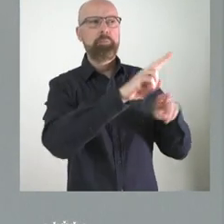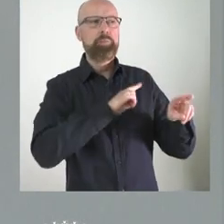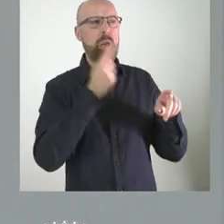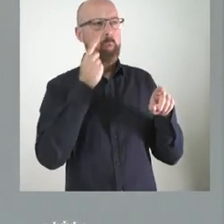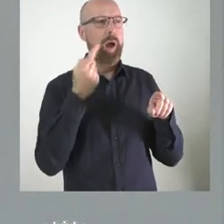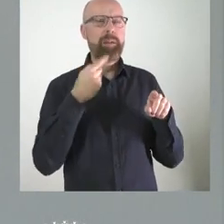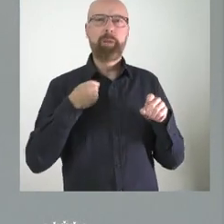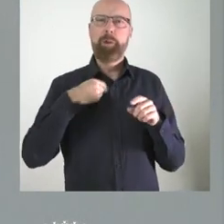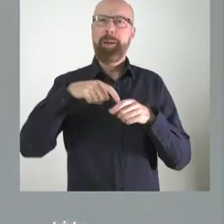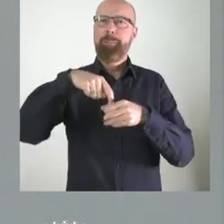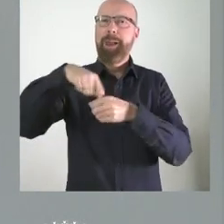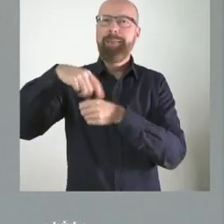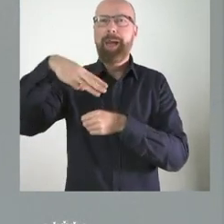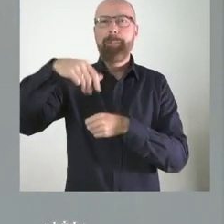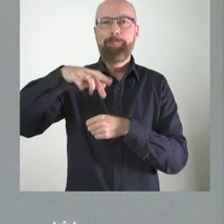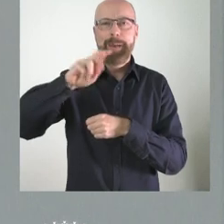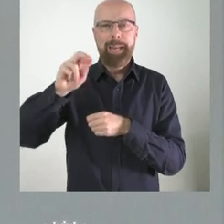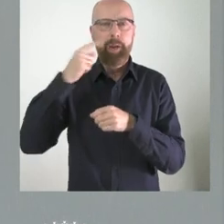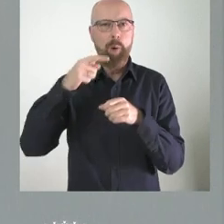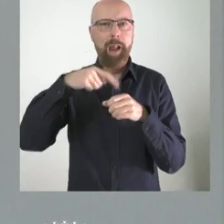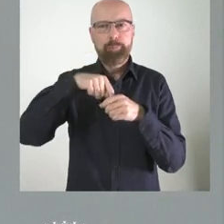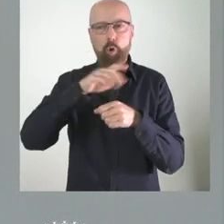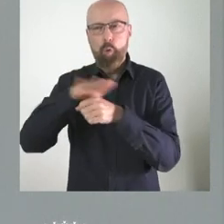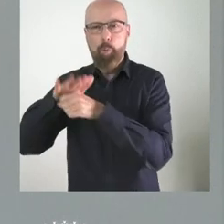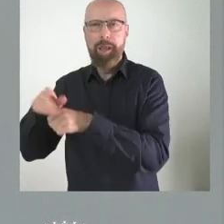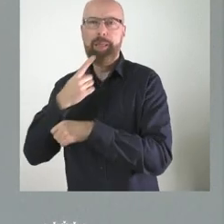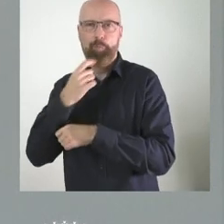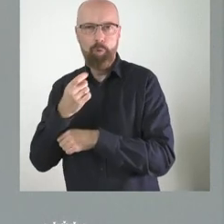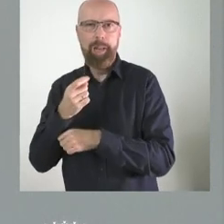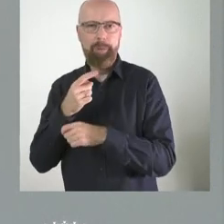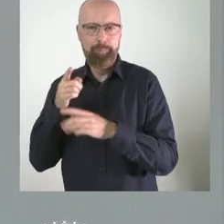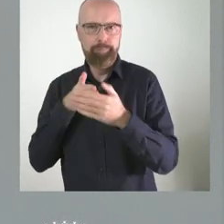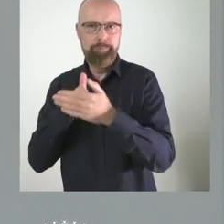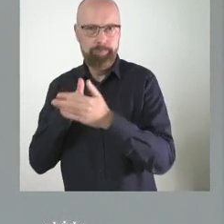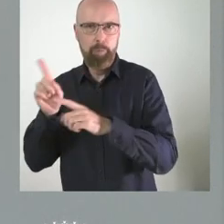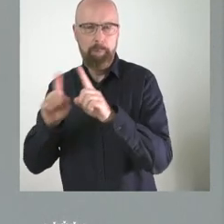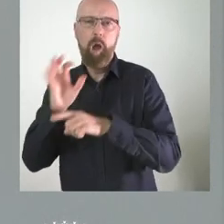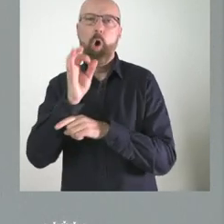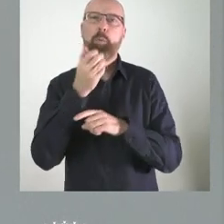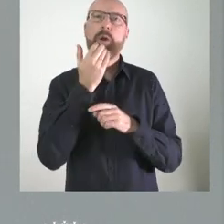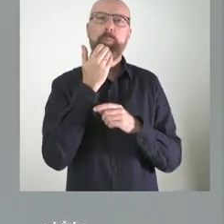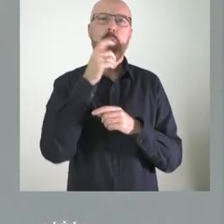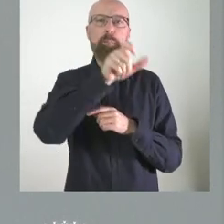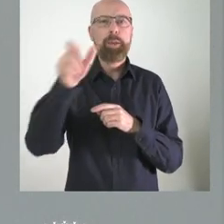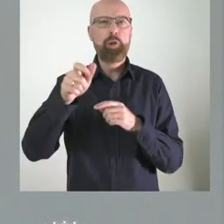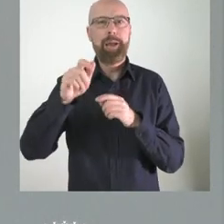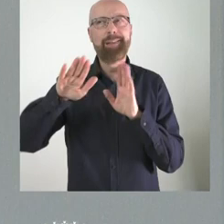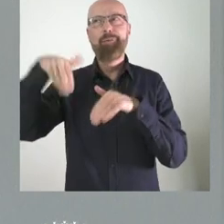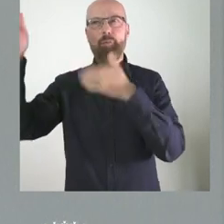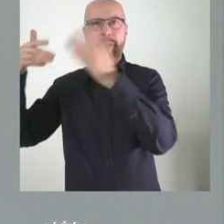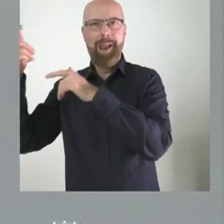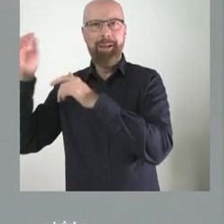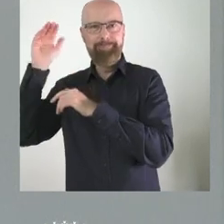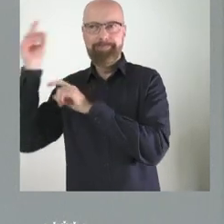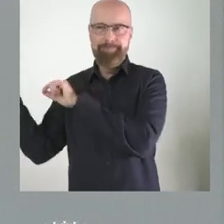ser cubiertas se dificulta que haya una homologación muy rápida de los títulos por parte del personal no comunitario y se dificulta también